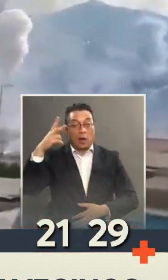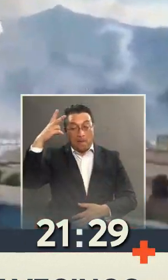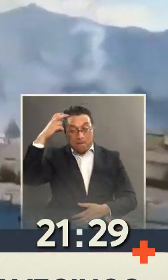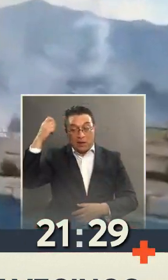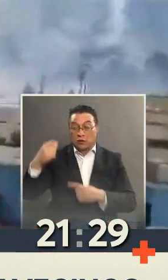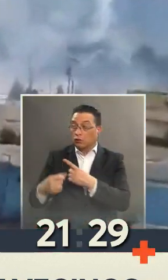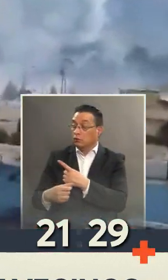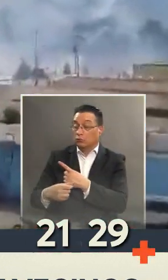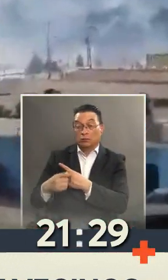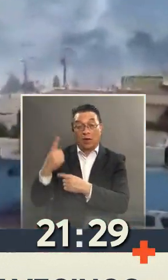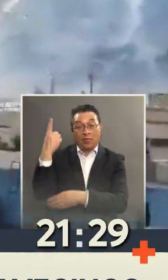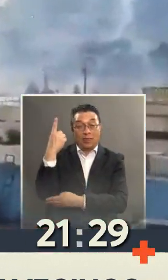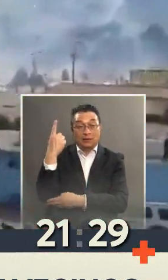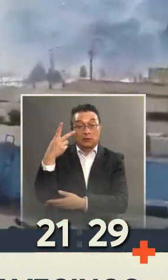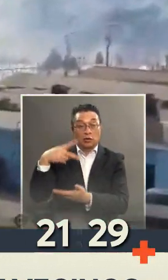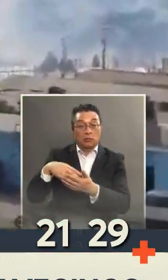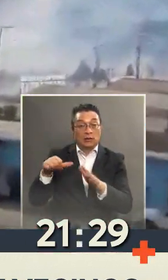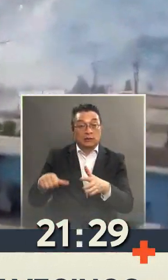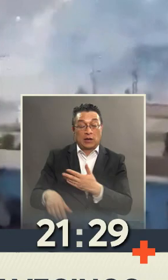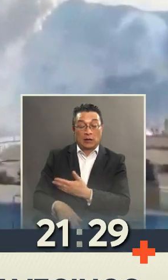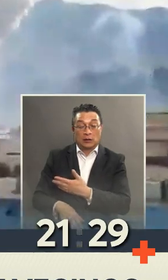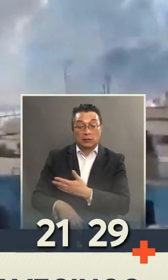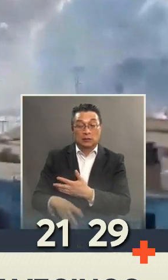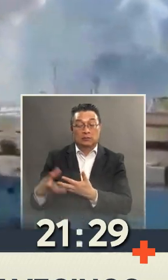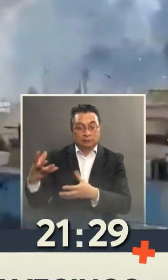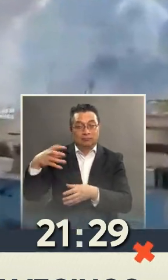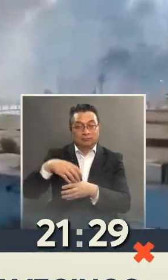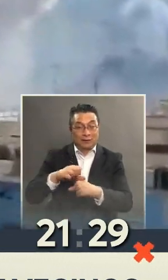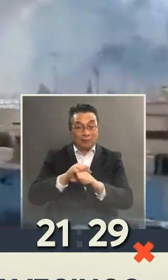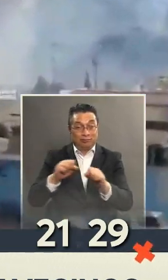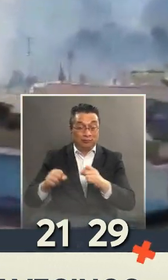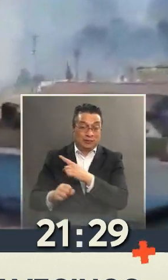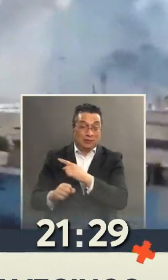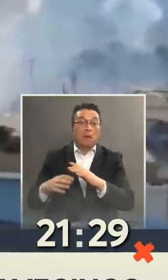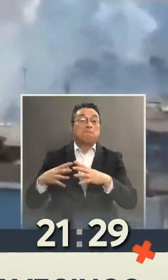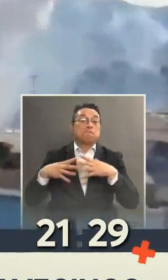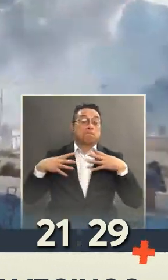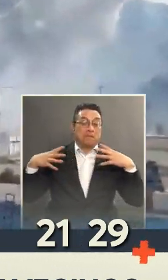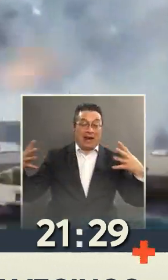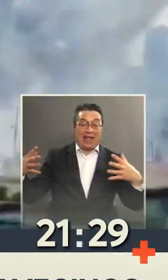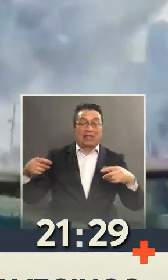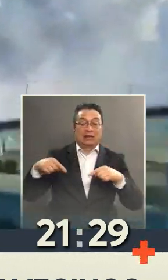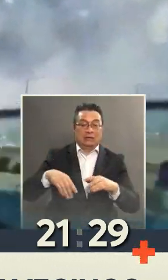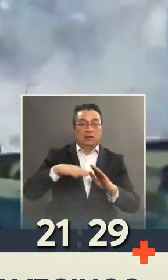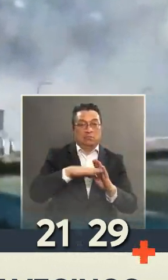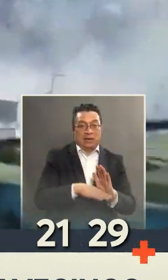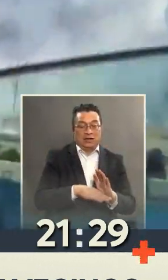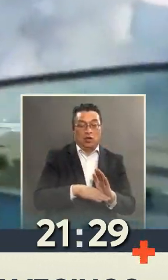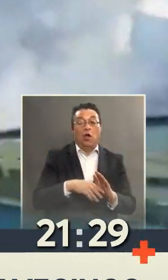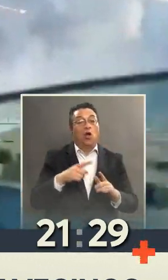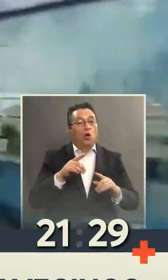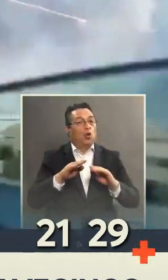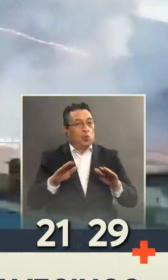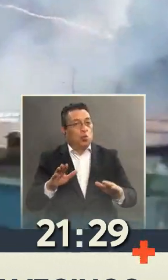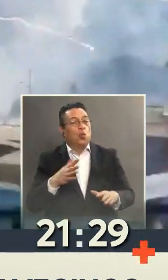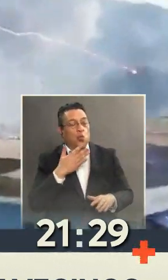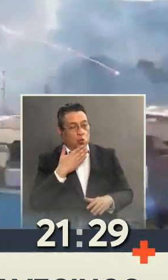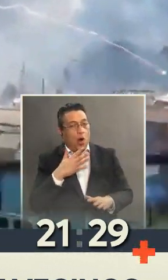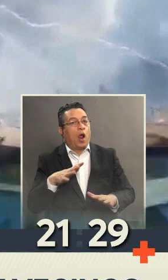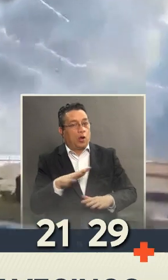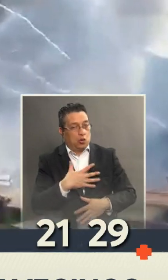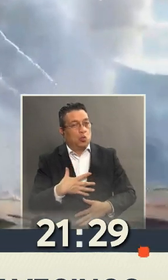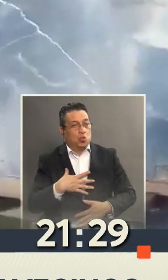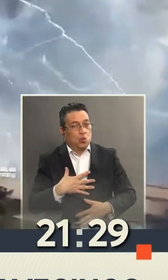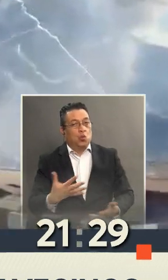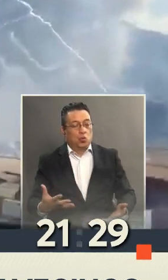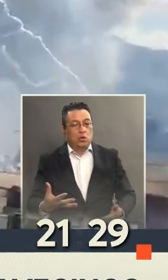diciembre de 2016. Aunque la carga que explotó allá es mucho más grande que la de este container, igual no deja de preocupar. Bajo